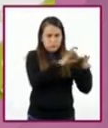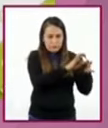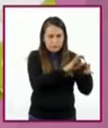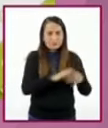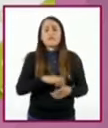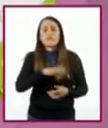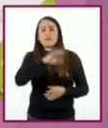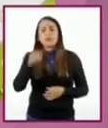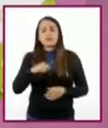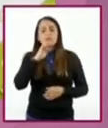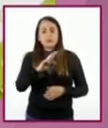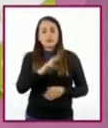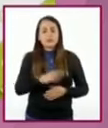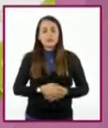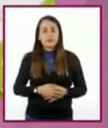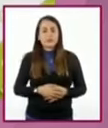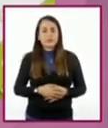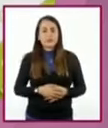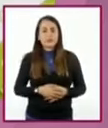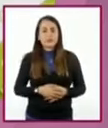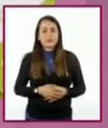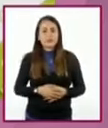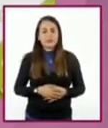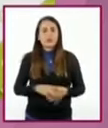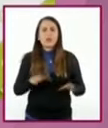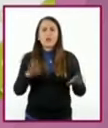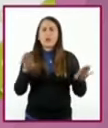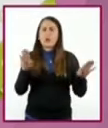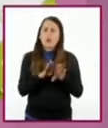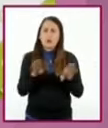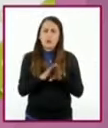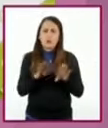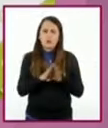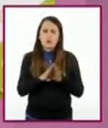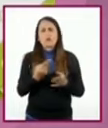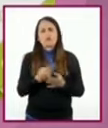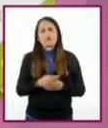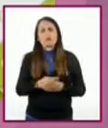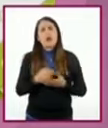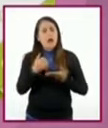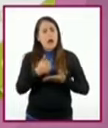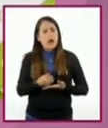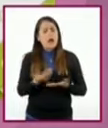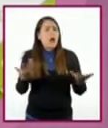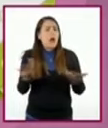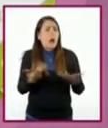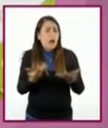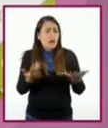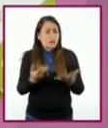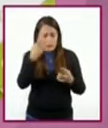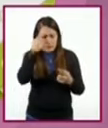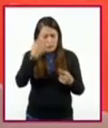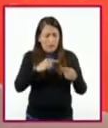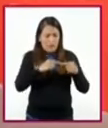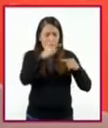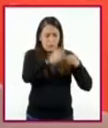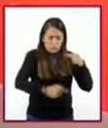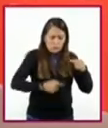responden, cómo pueden contribuir para evitar la alteración de los ciclos biogeoquímicos.